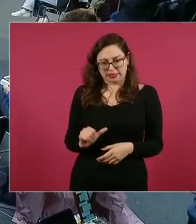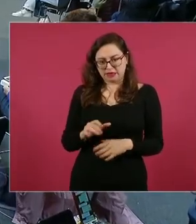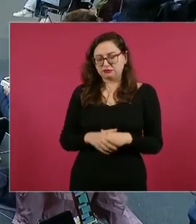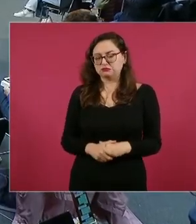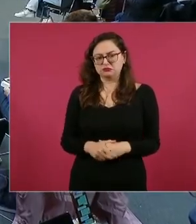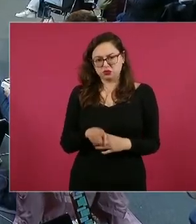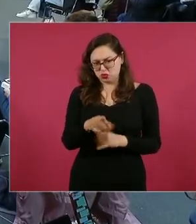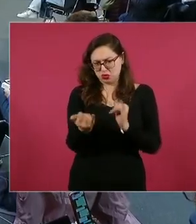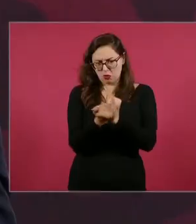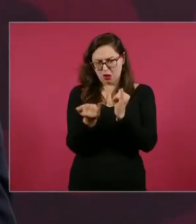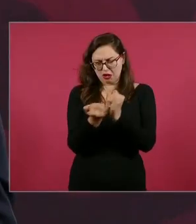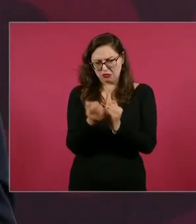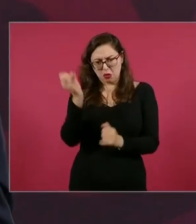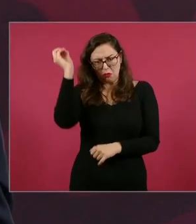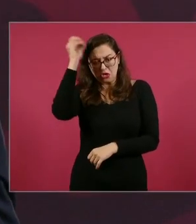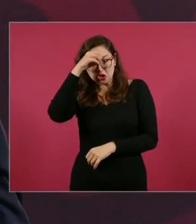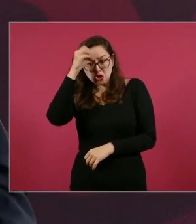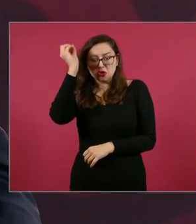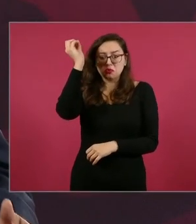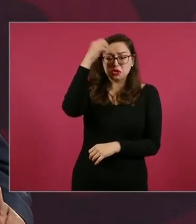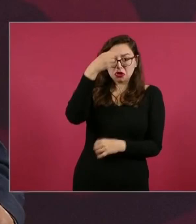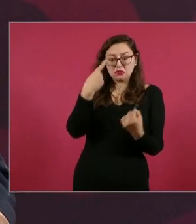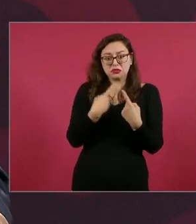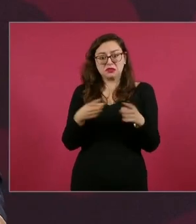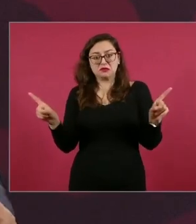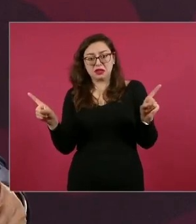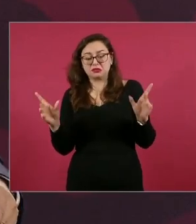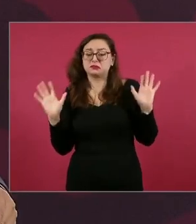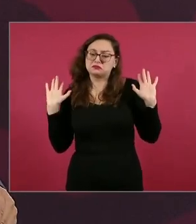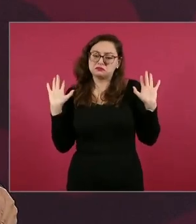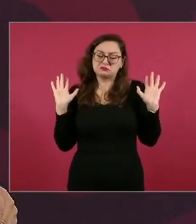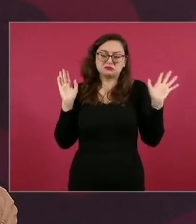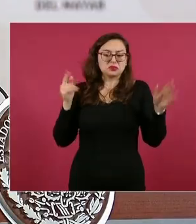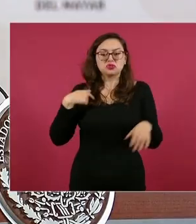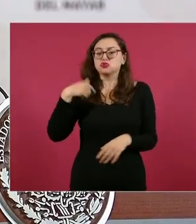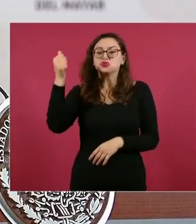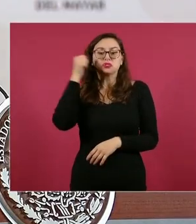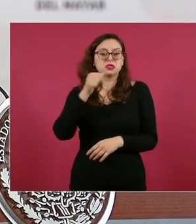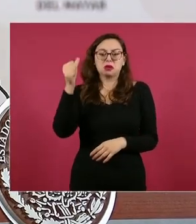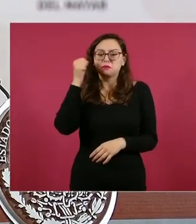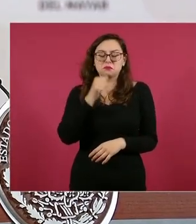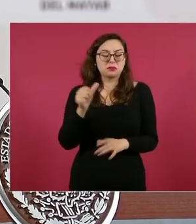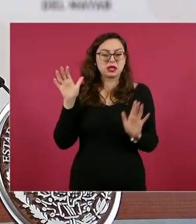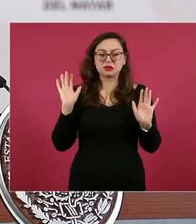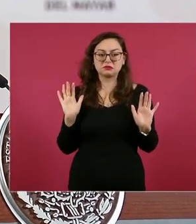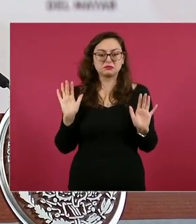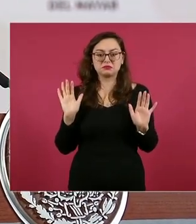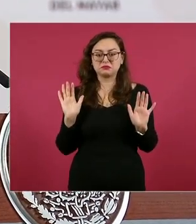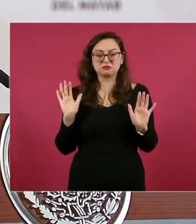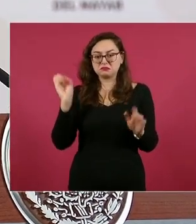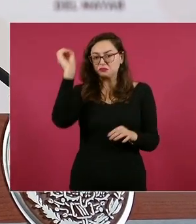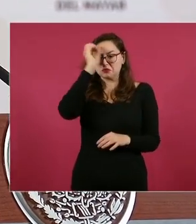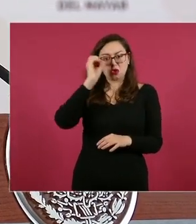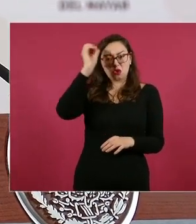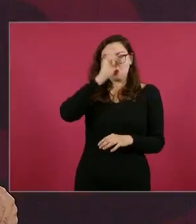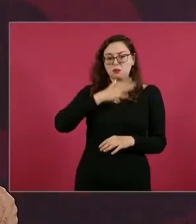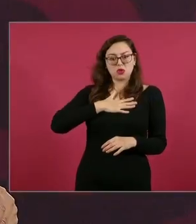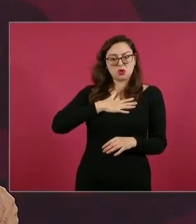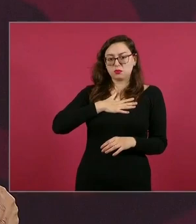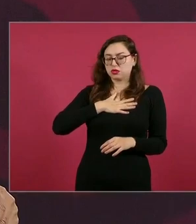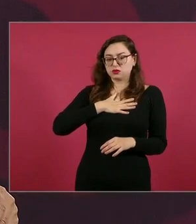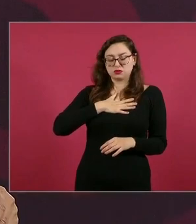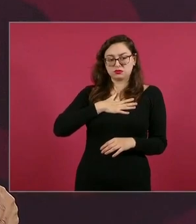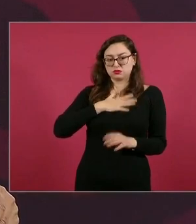entonces yo tengo sí mi manera de pensar siempre le he tenido